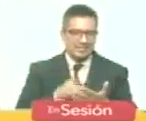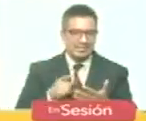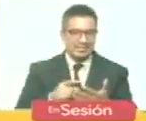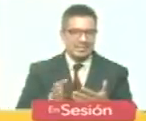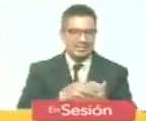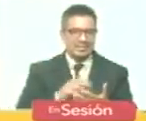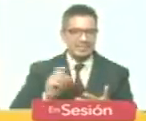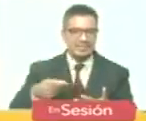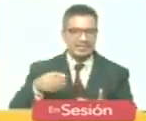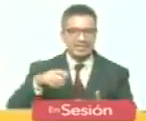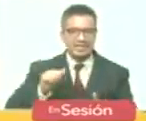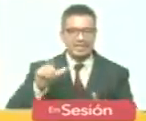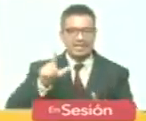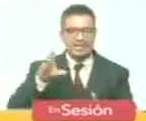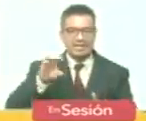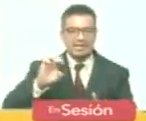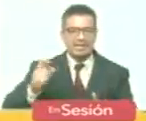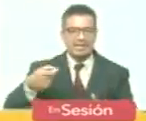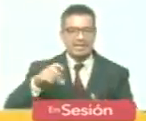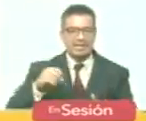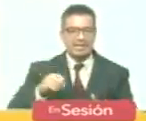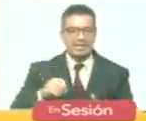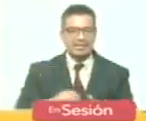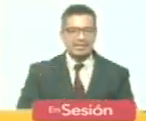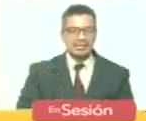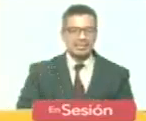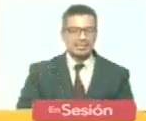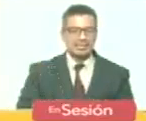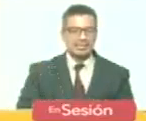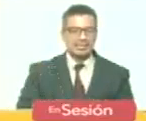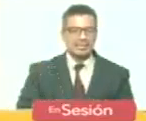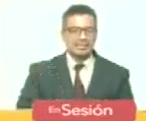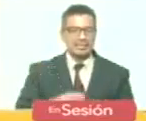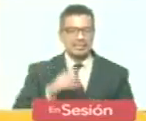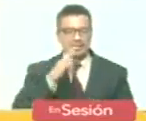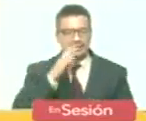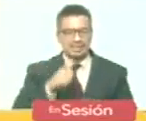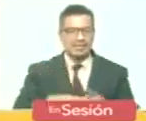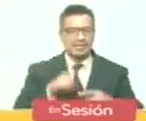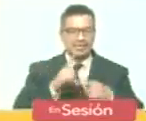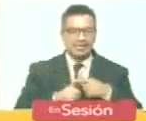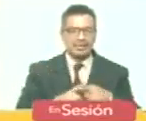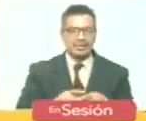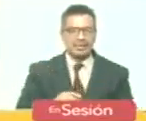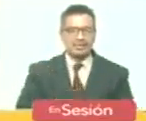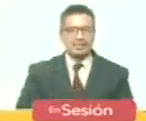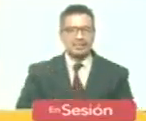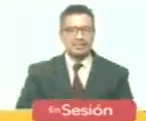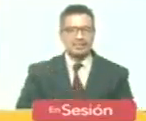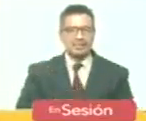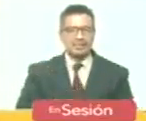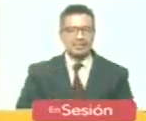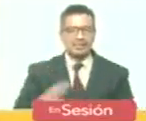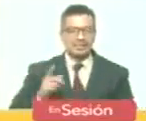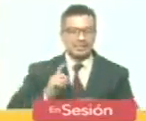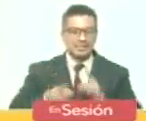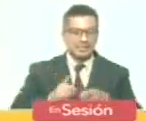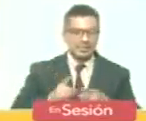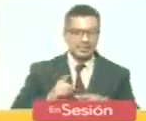novelística galleguiana, porque tiene un cierto tufillo a positivismo y